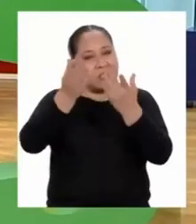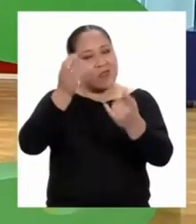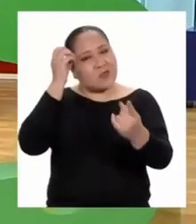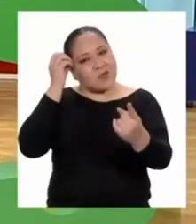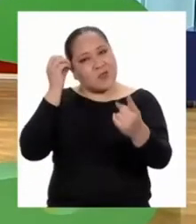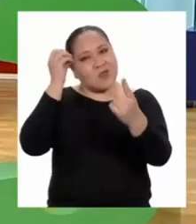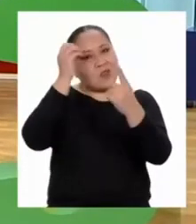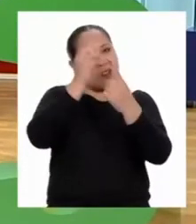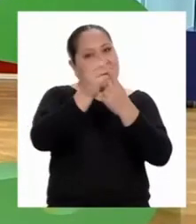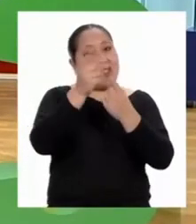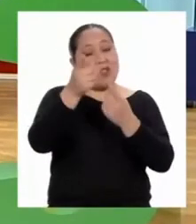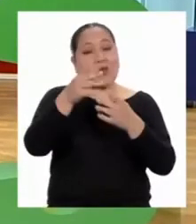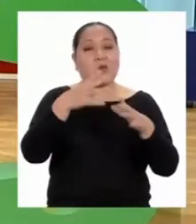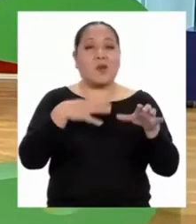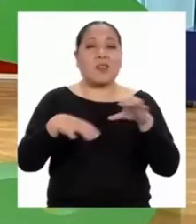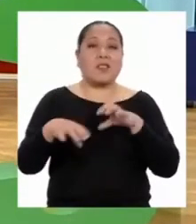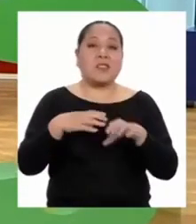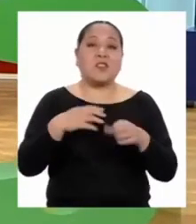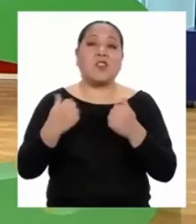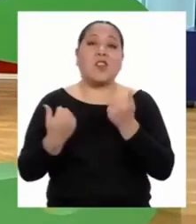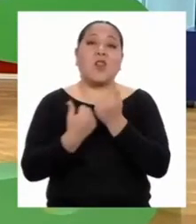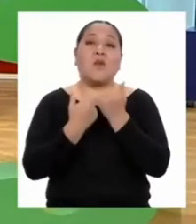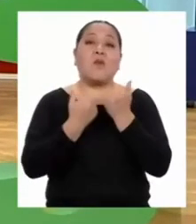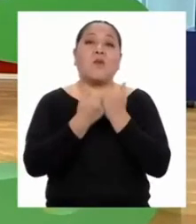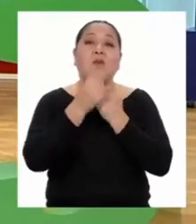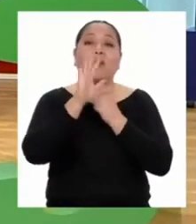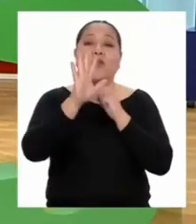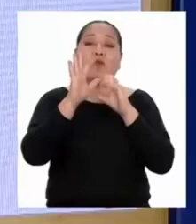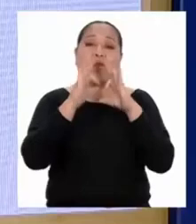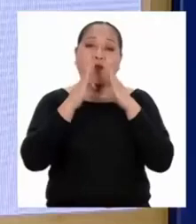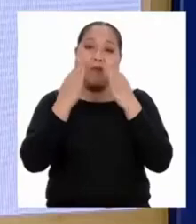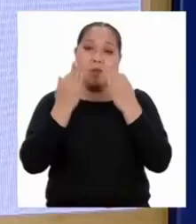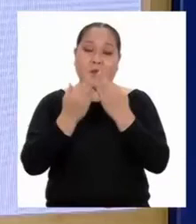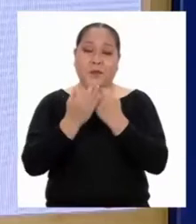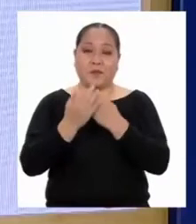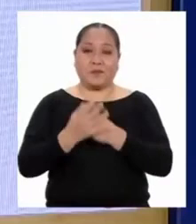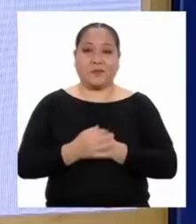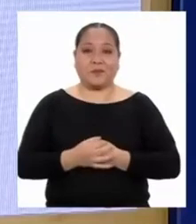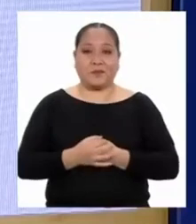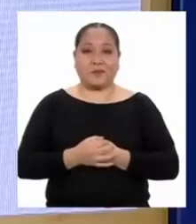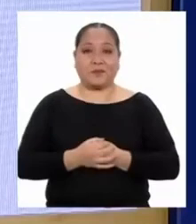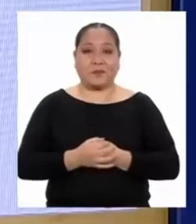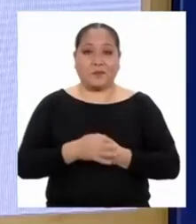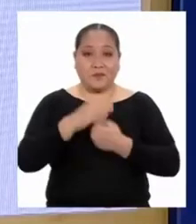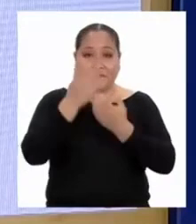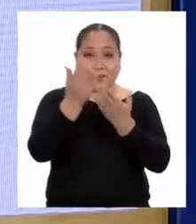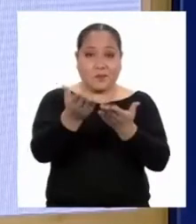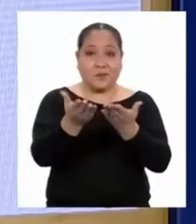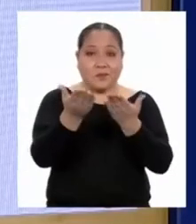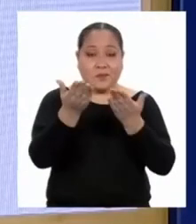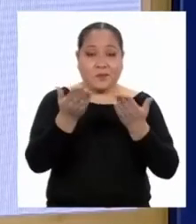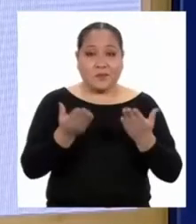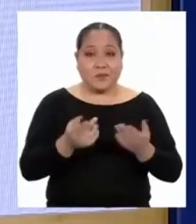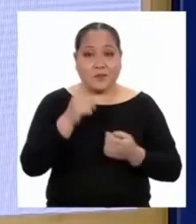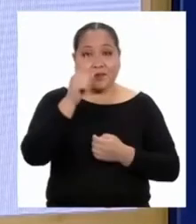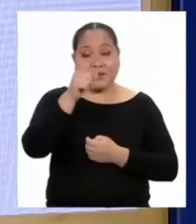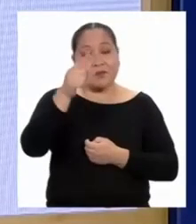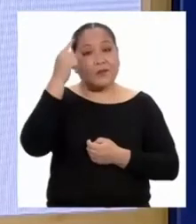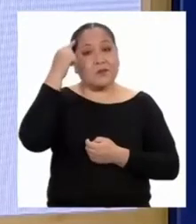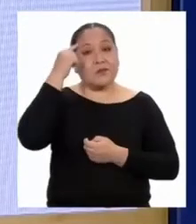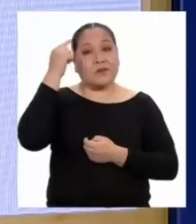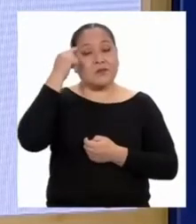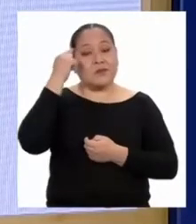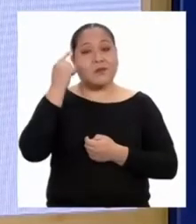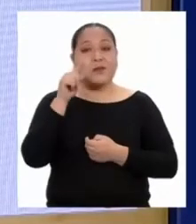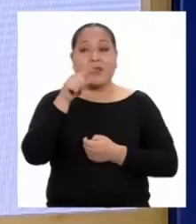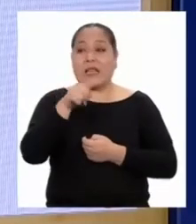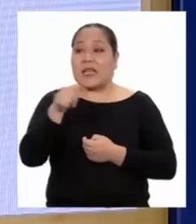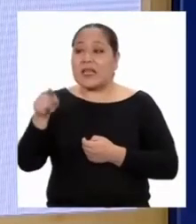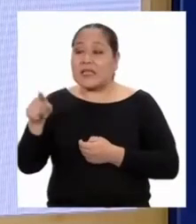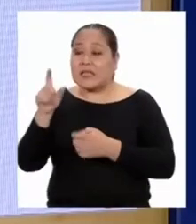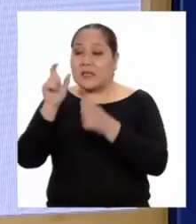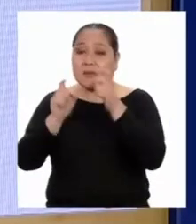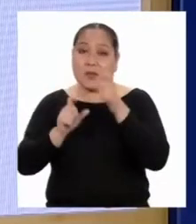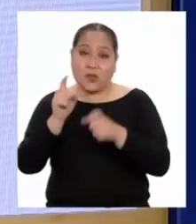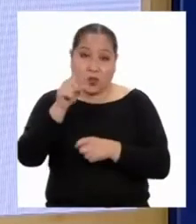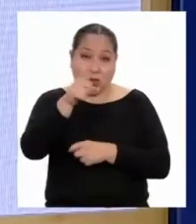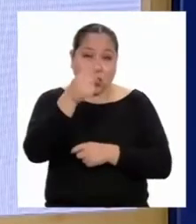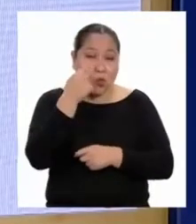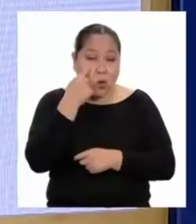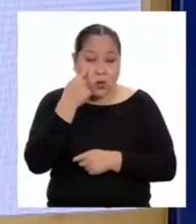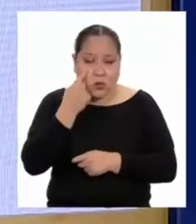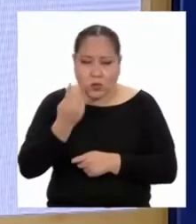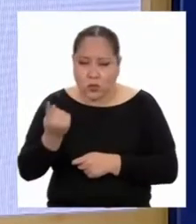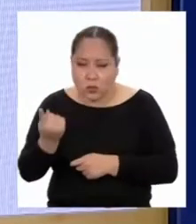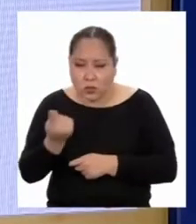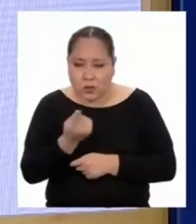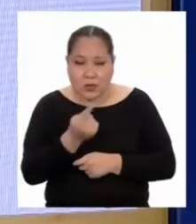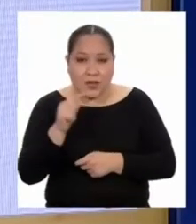reto que puedes cumplir con el apoyo de tu familia. Te invitamos a que pienses en aquellas personas que has conocido